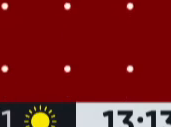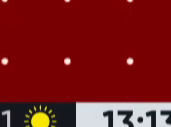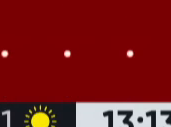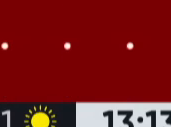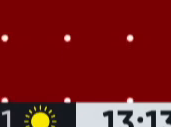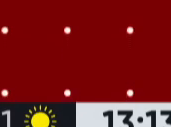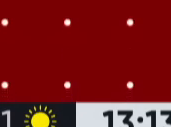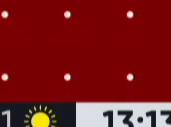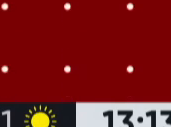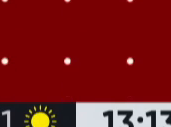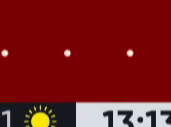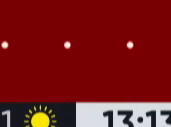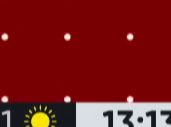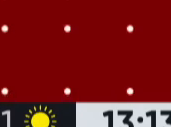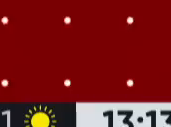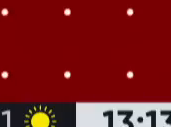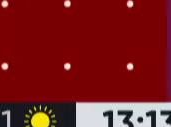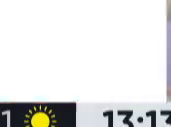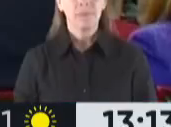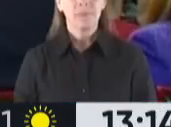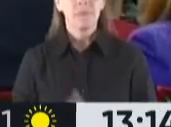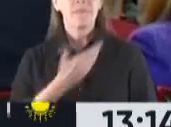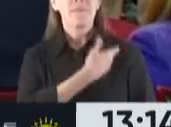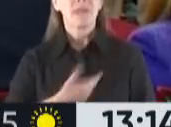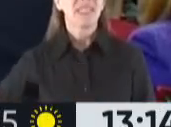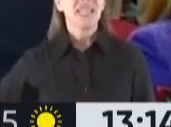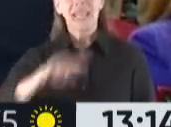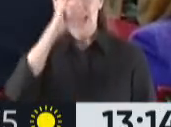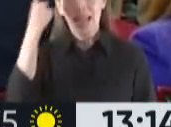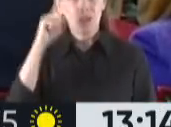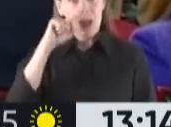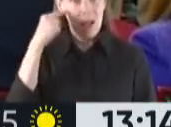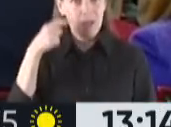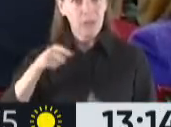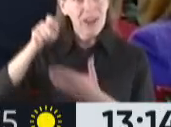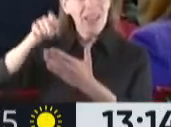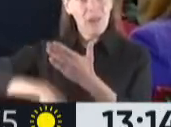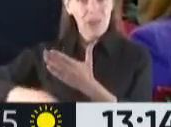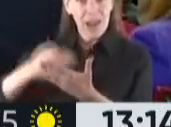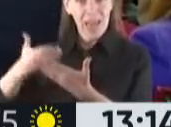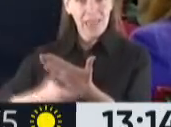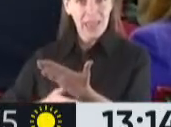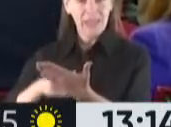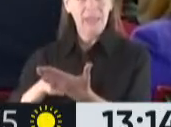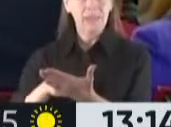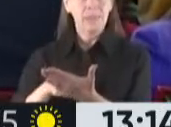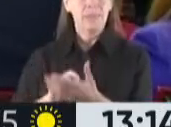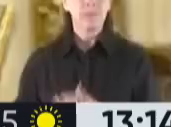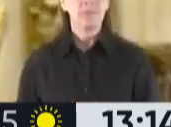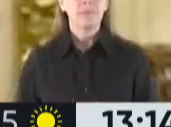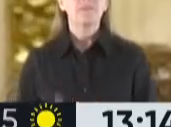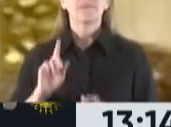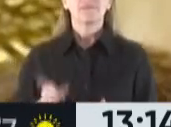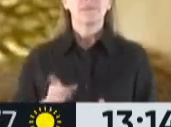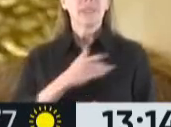Vamos rápidamente a Casa de Gobierno, Salón Blanco, declaración conjunta del presidente Alberto Fernández y de la titular de la Comisión Europea